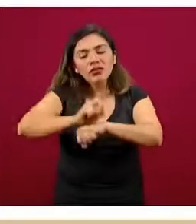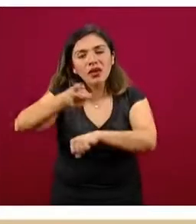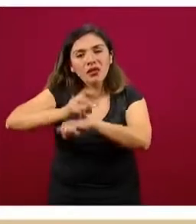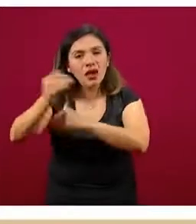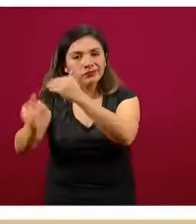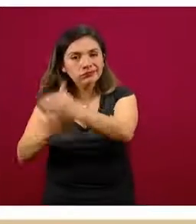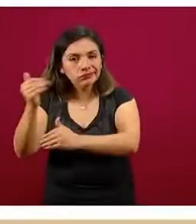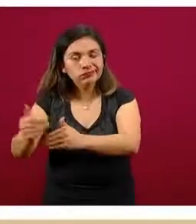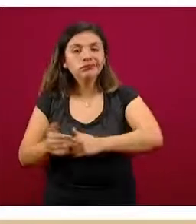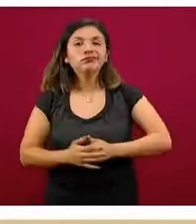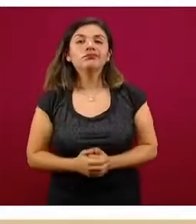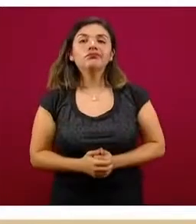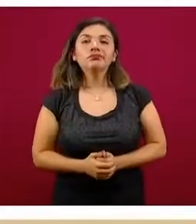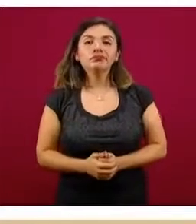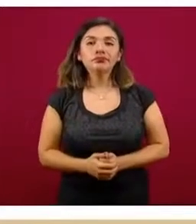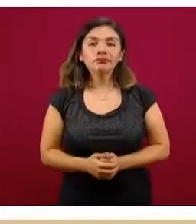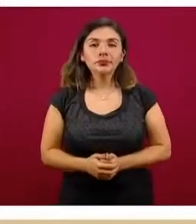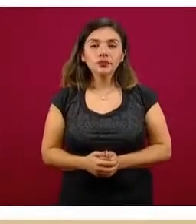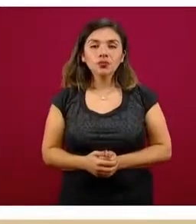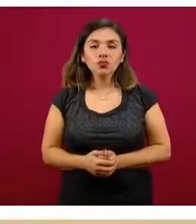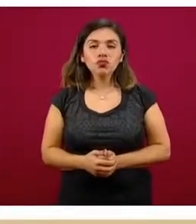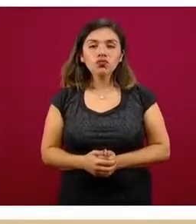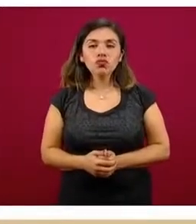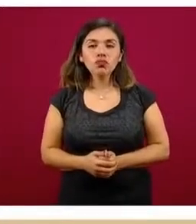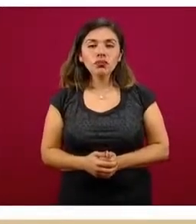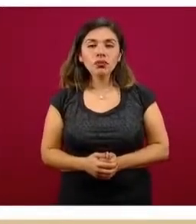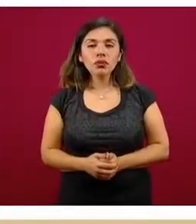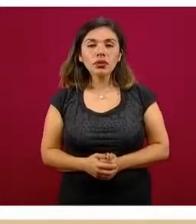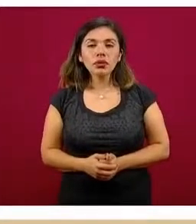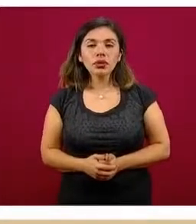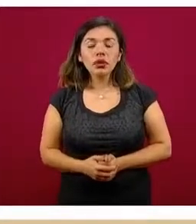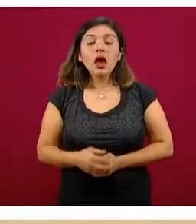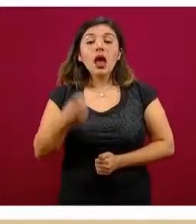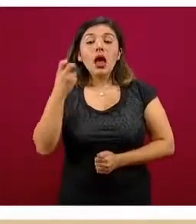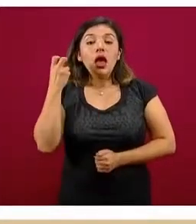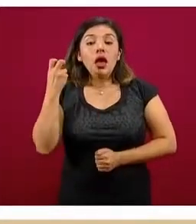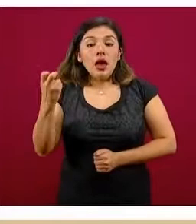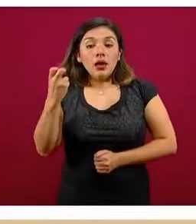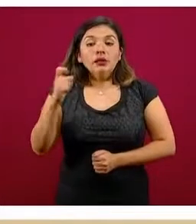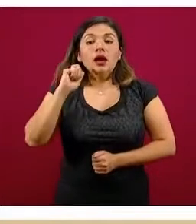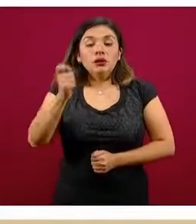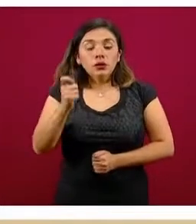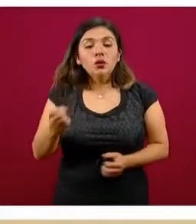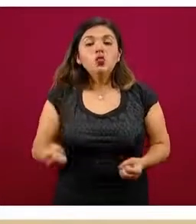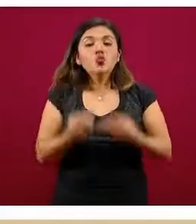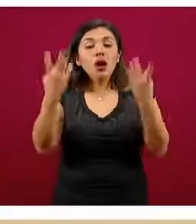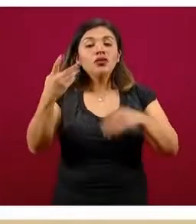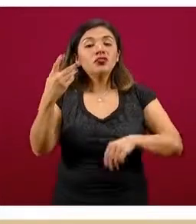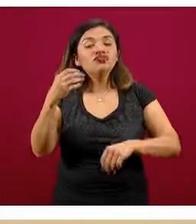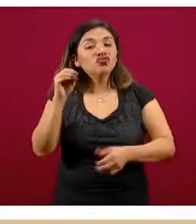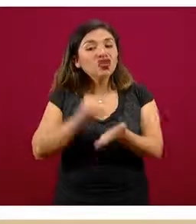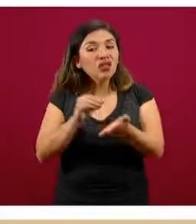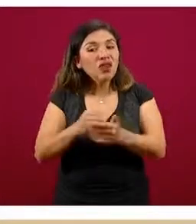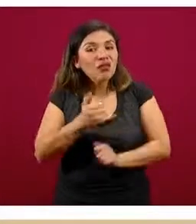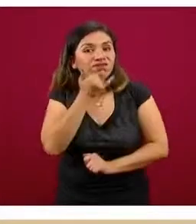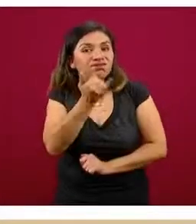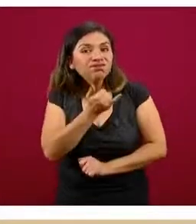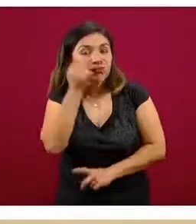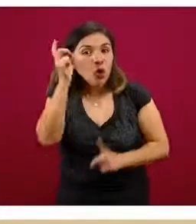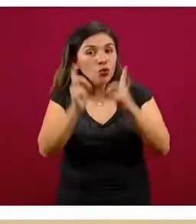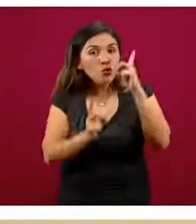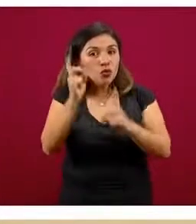curva. Veamos la siguiente diapositiva, es precisamente la distribución de los casos aún sospechosos y además